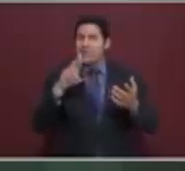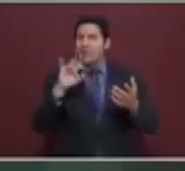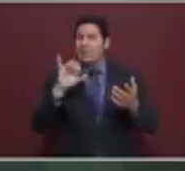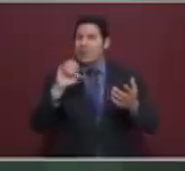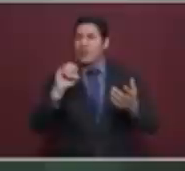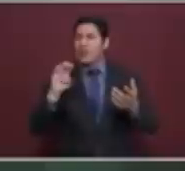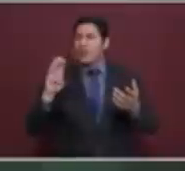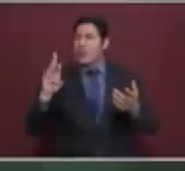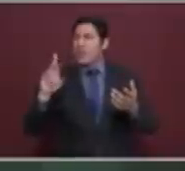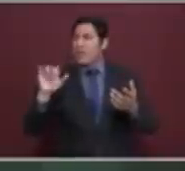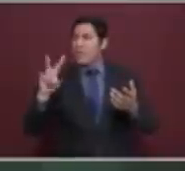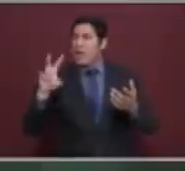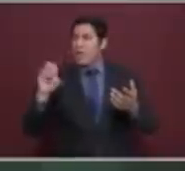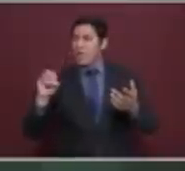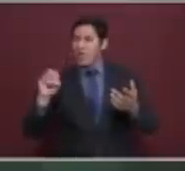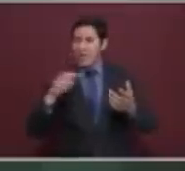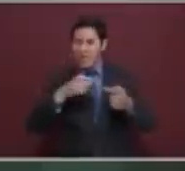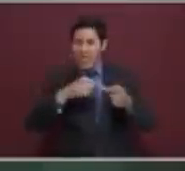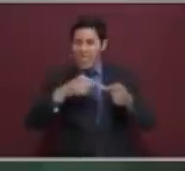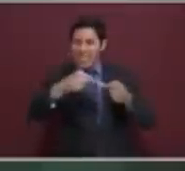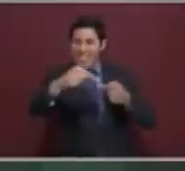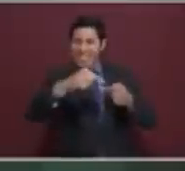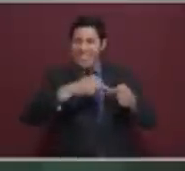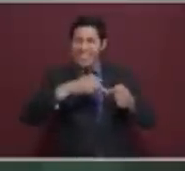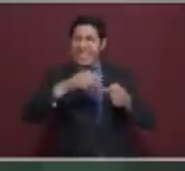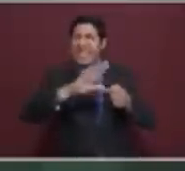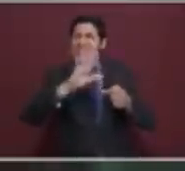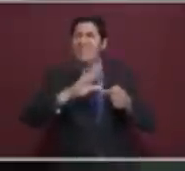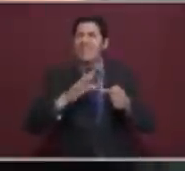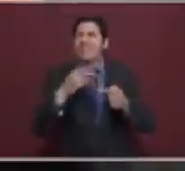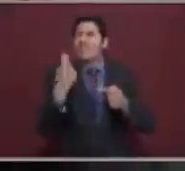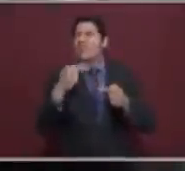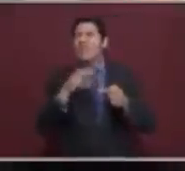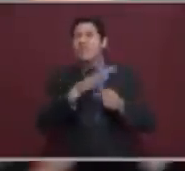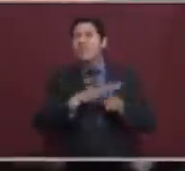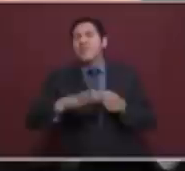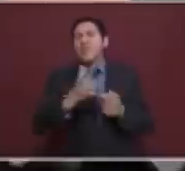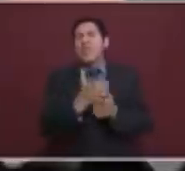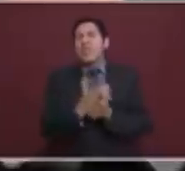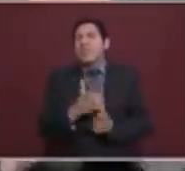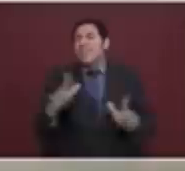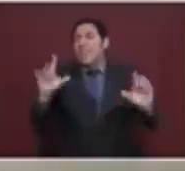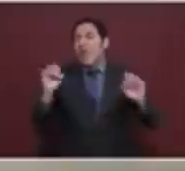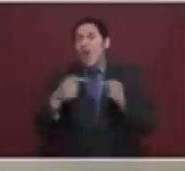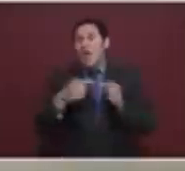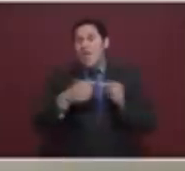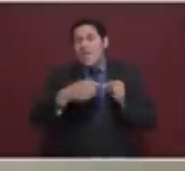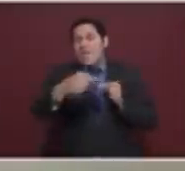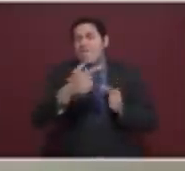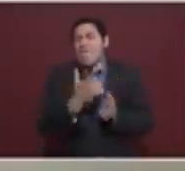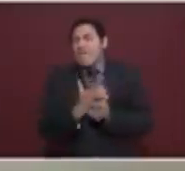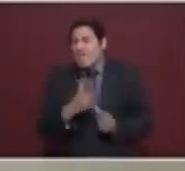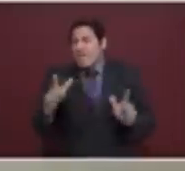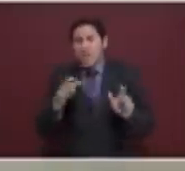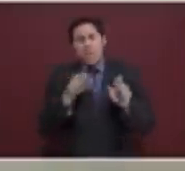se establece es una zona libre una zona franja y eso se mantiene hasta que